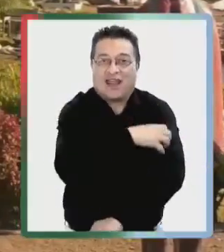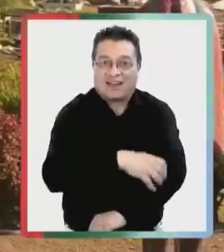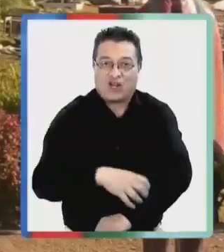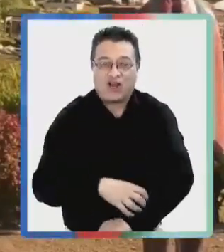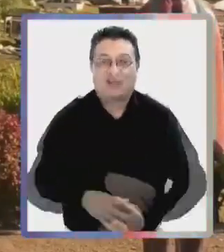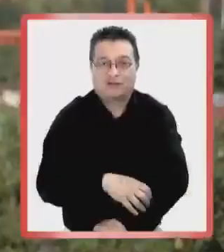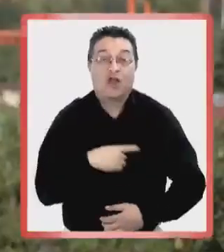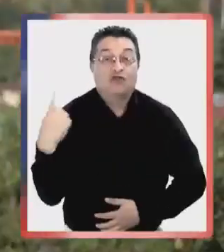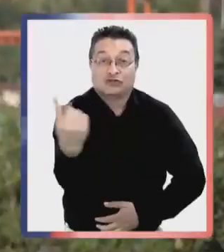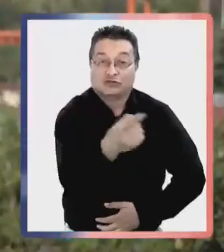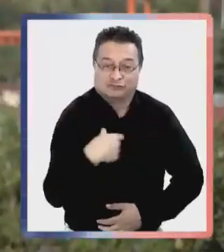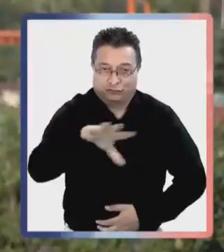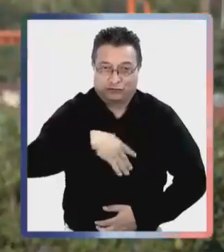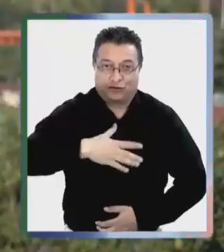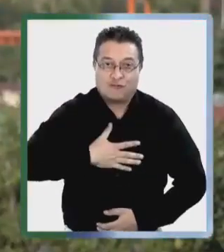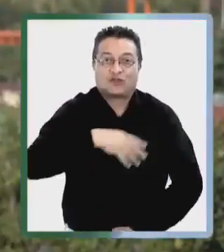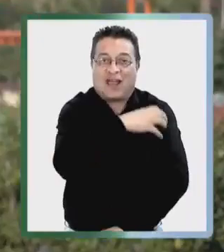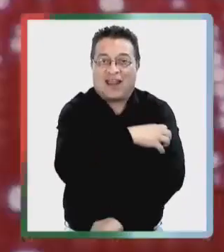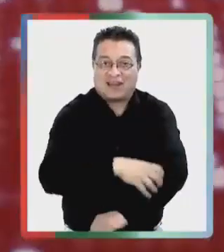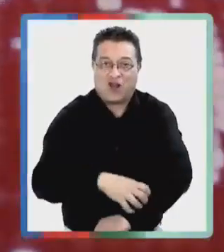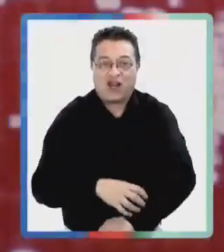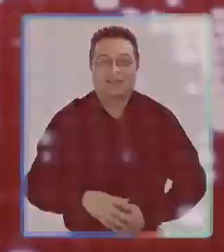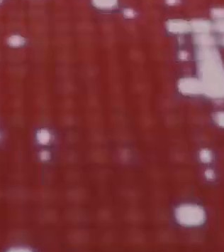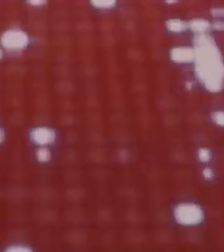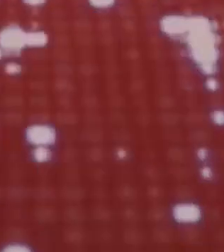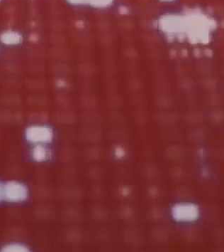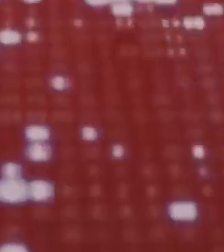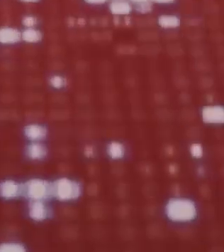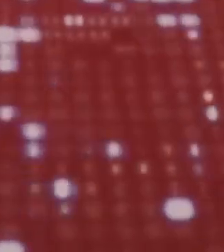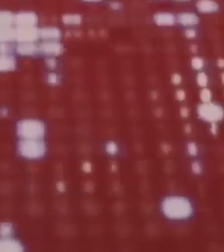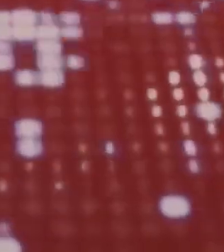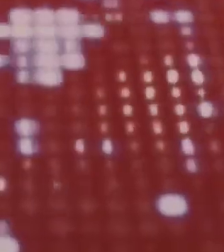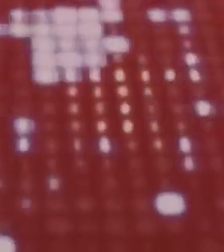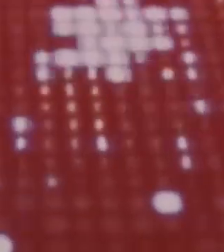las regiones. Somos las regiones.